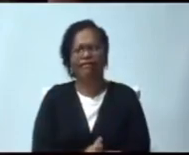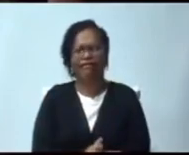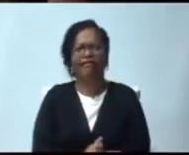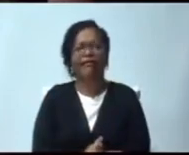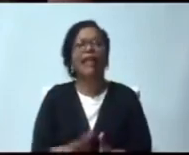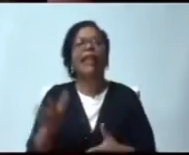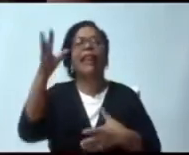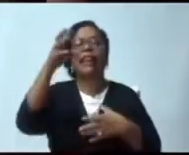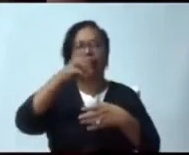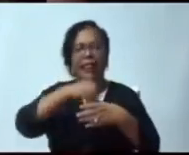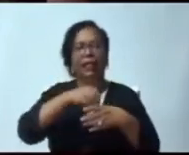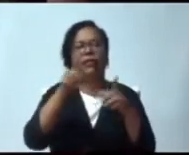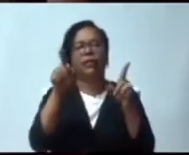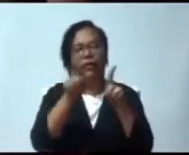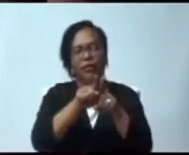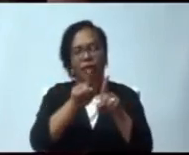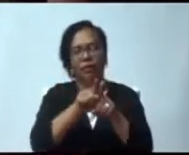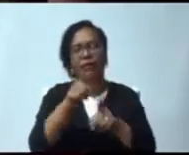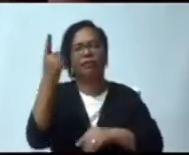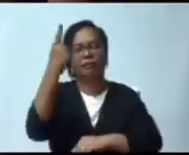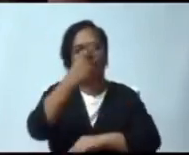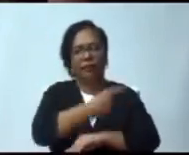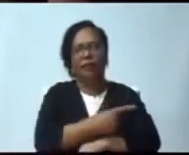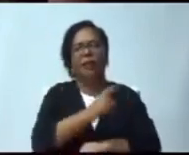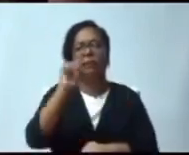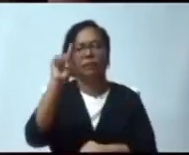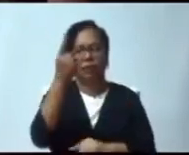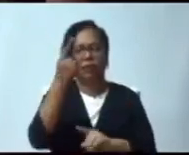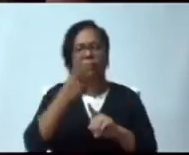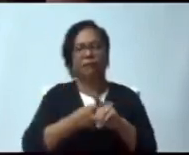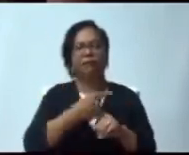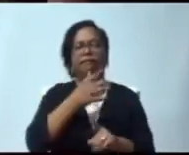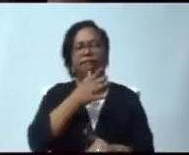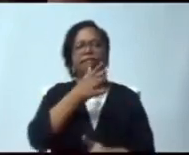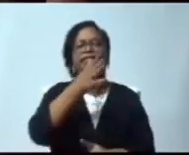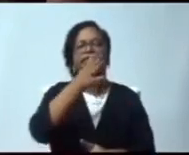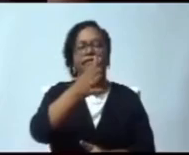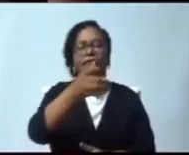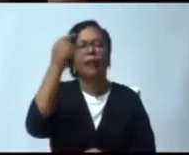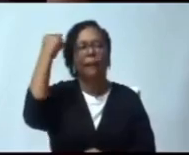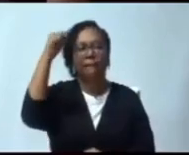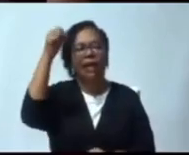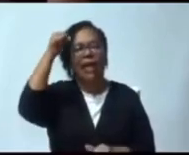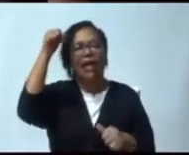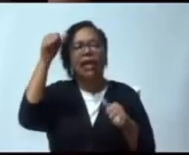para honrar la memoria de todos los trabajadores que fueron